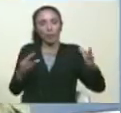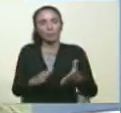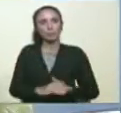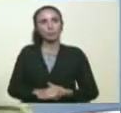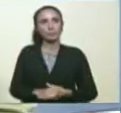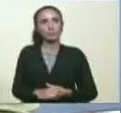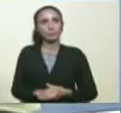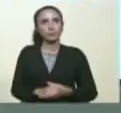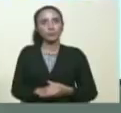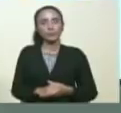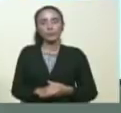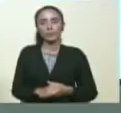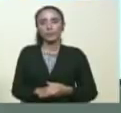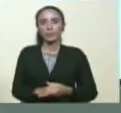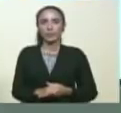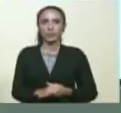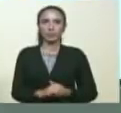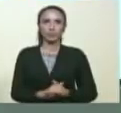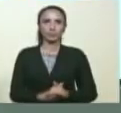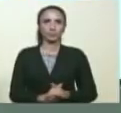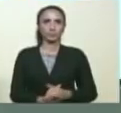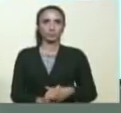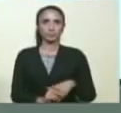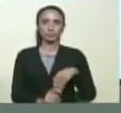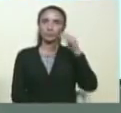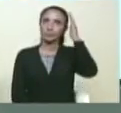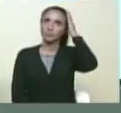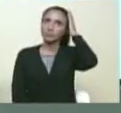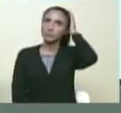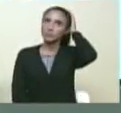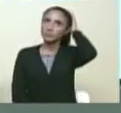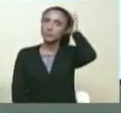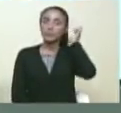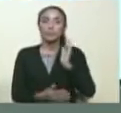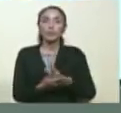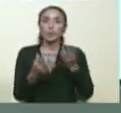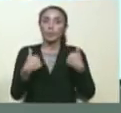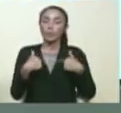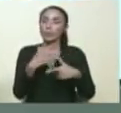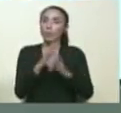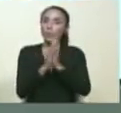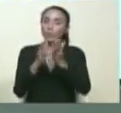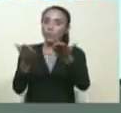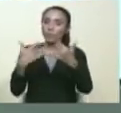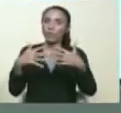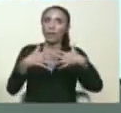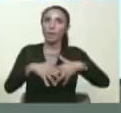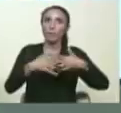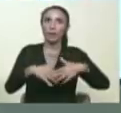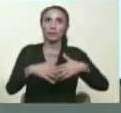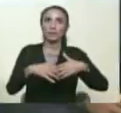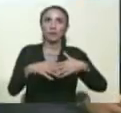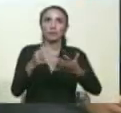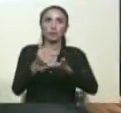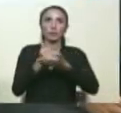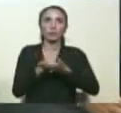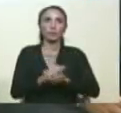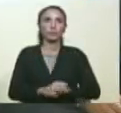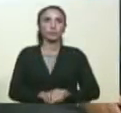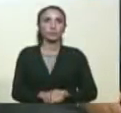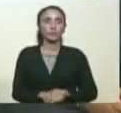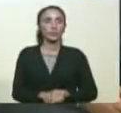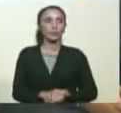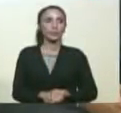e integrales. Vamos a eso. Yo pido ayuda a los empresarios, como la empresaria de la bebida